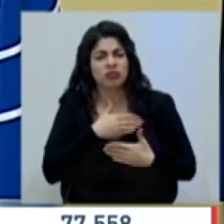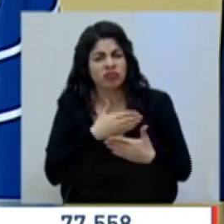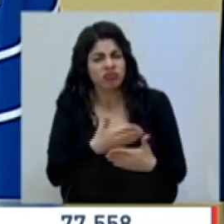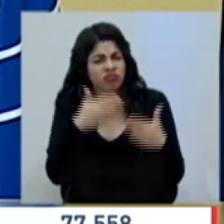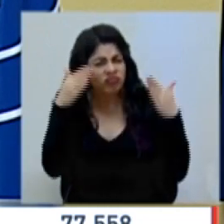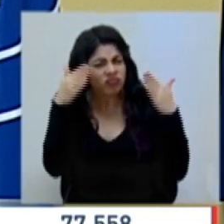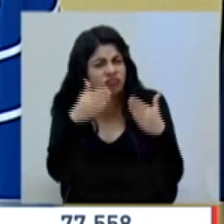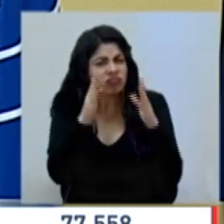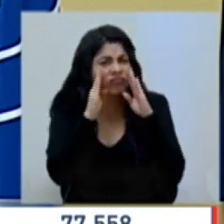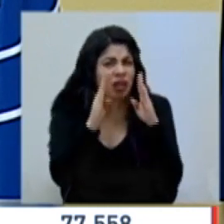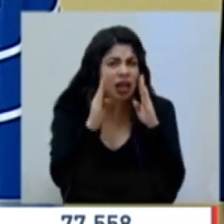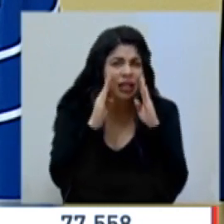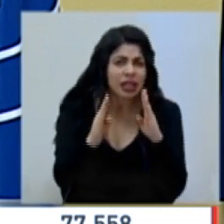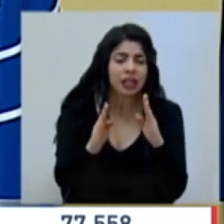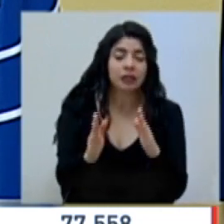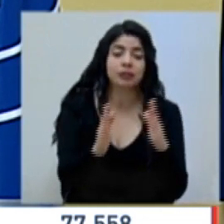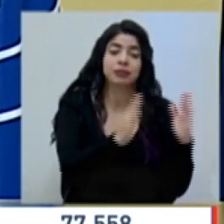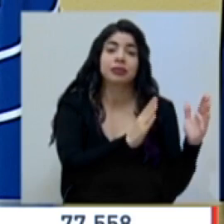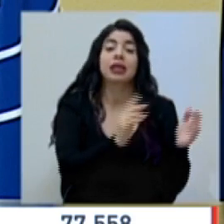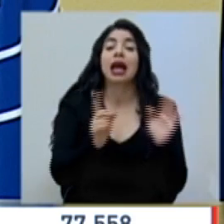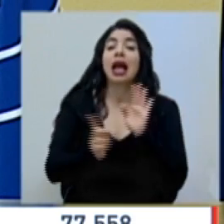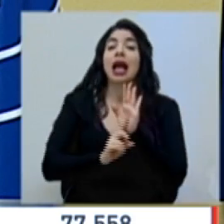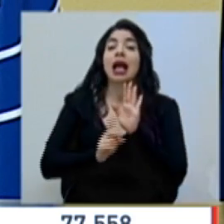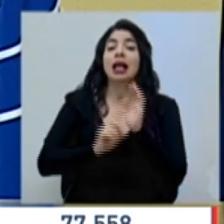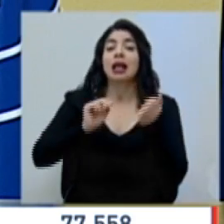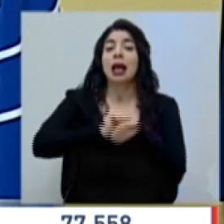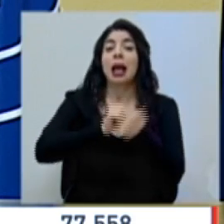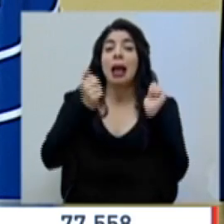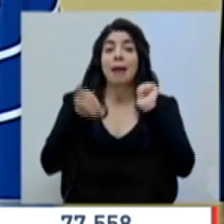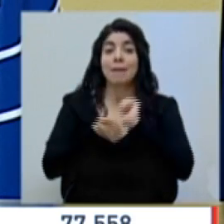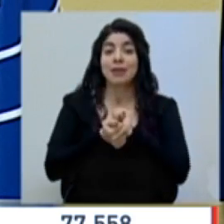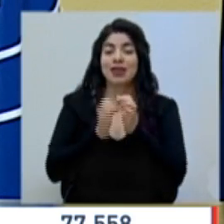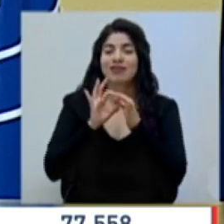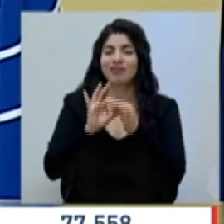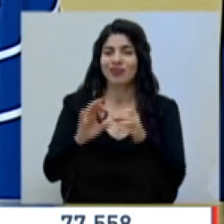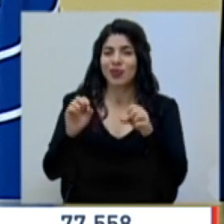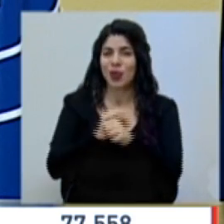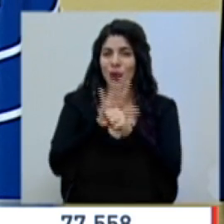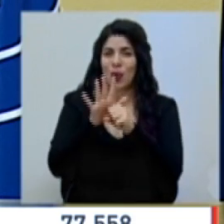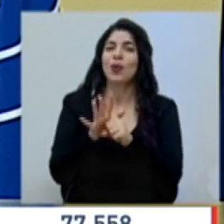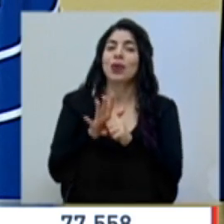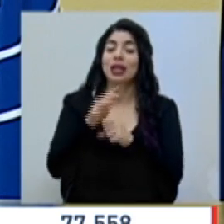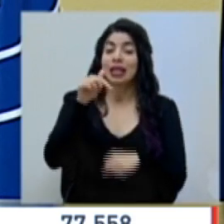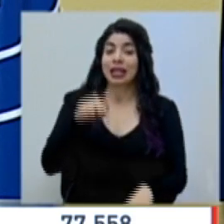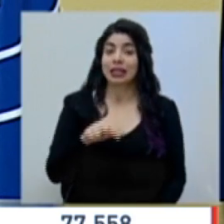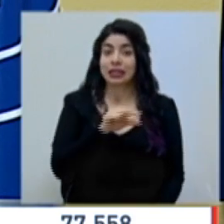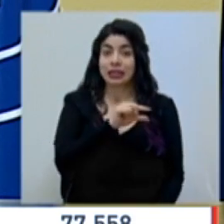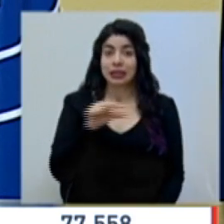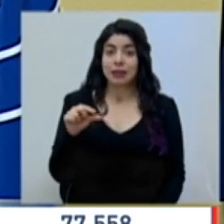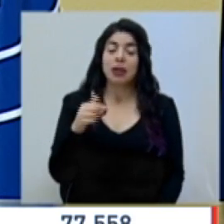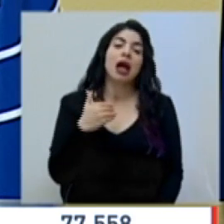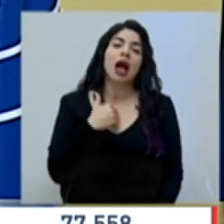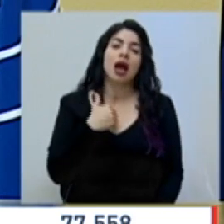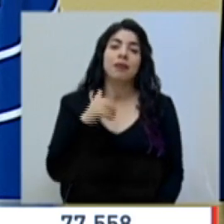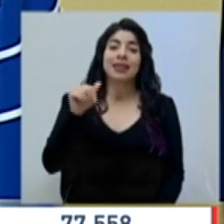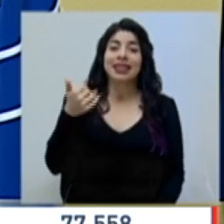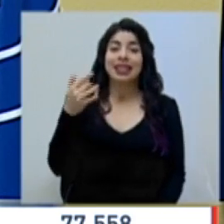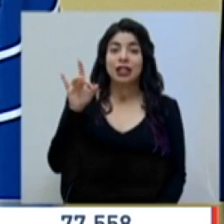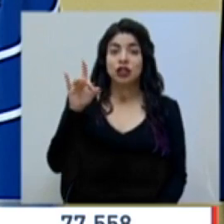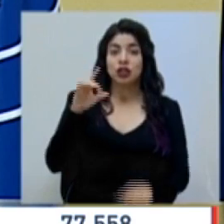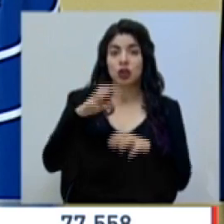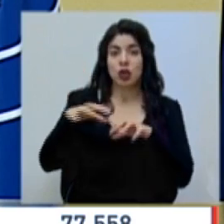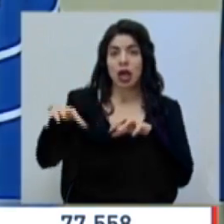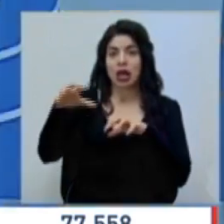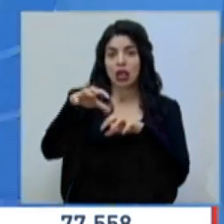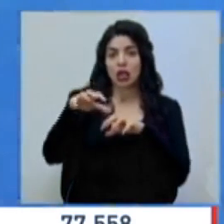lleno a esta atención. En cuanto al cambio de las alertas por COVID, para esta semana tenemos 18 cantones